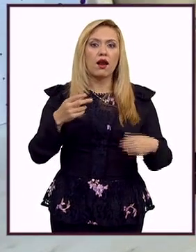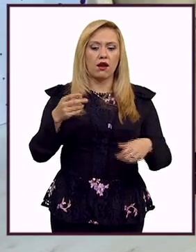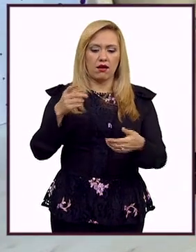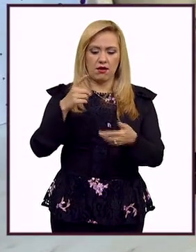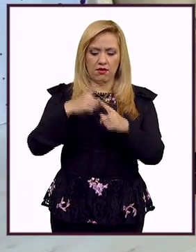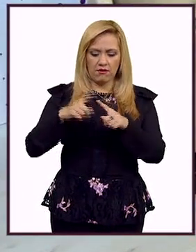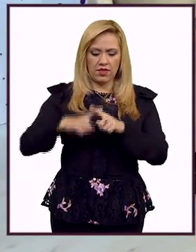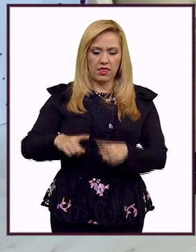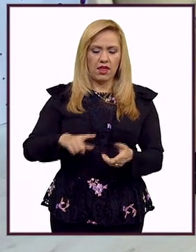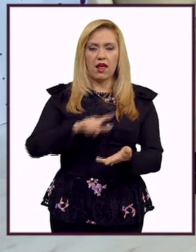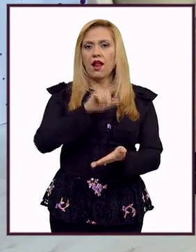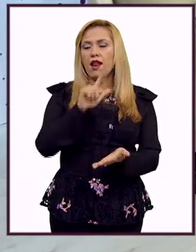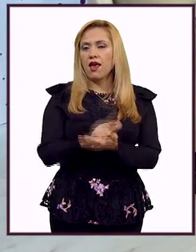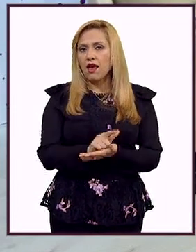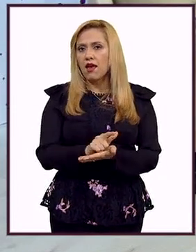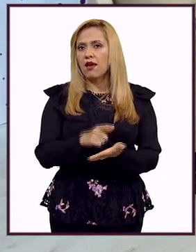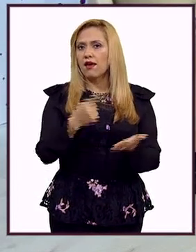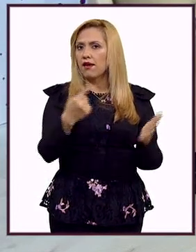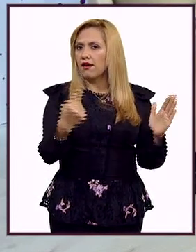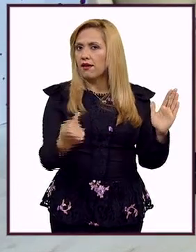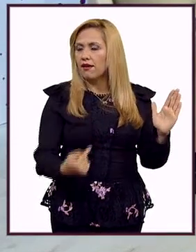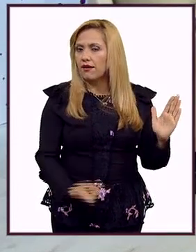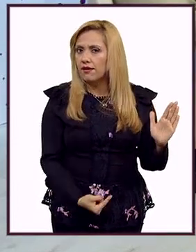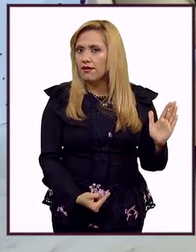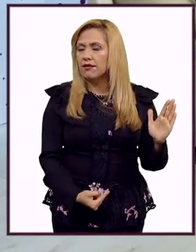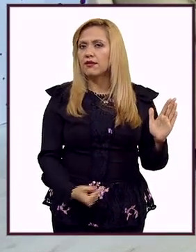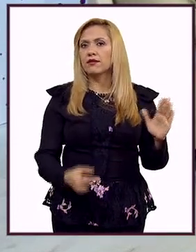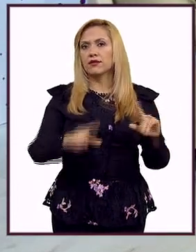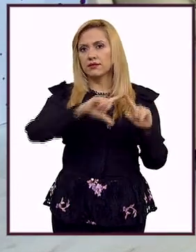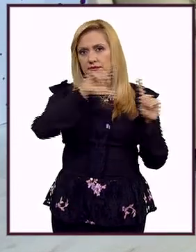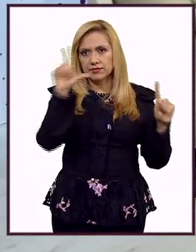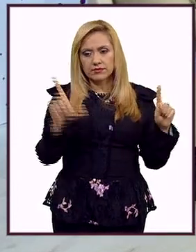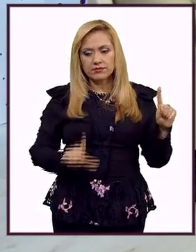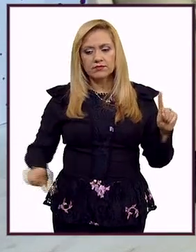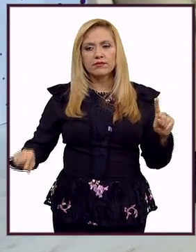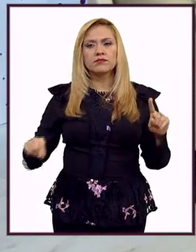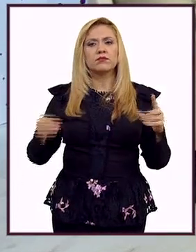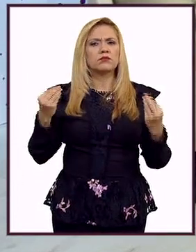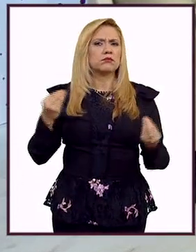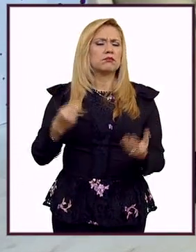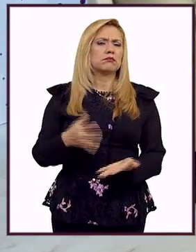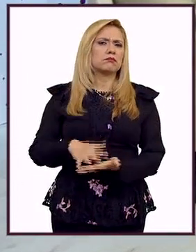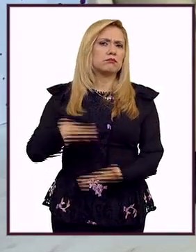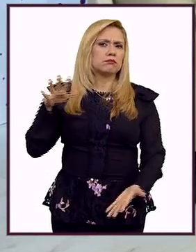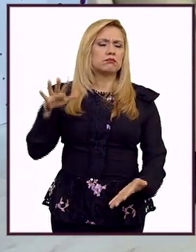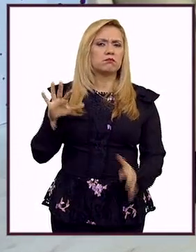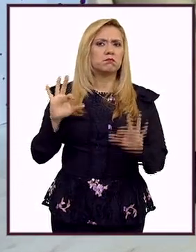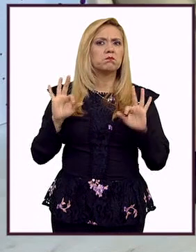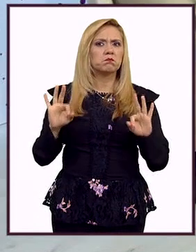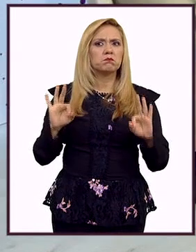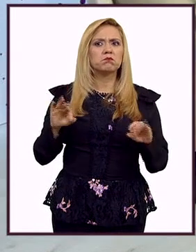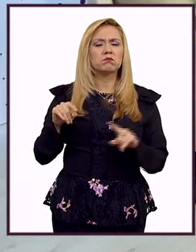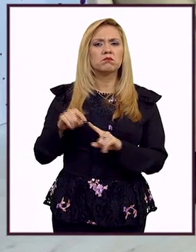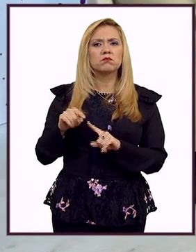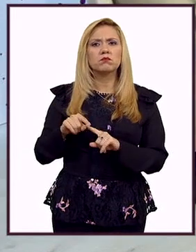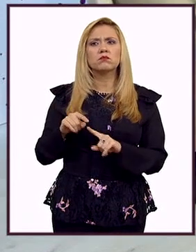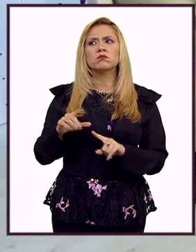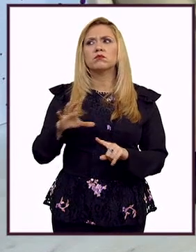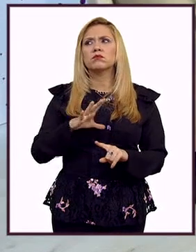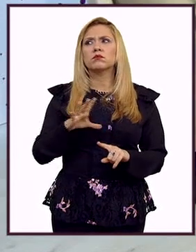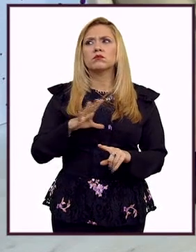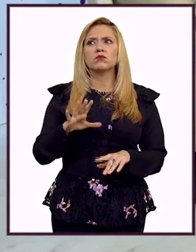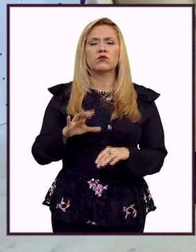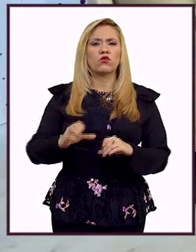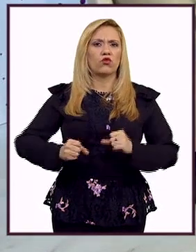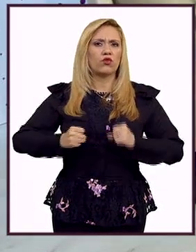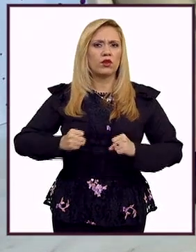ellos ya reconocidos por distintos ordenamientos jurídicos nacionales, muchos de esos nuevos, pero además muy